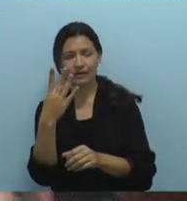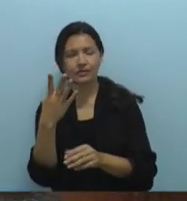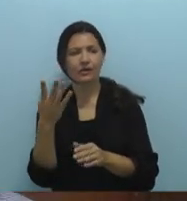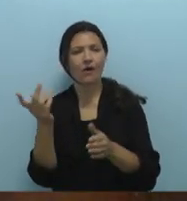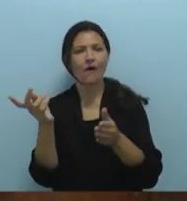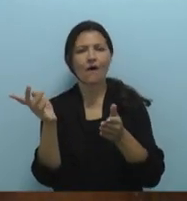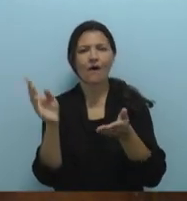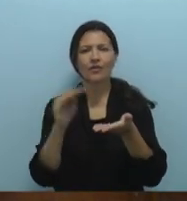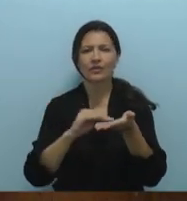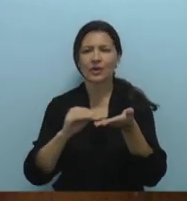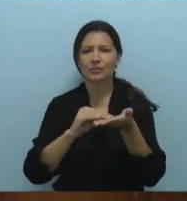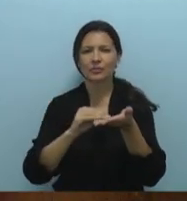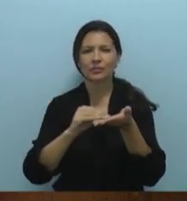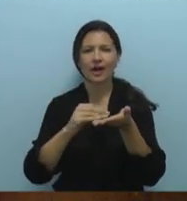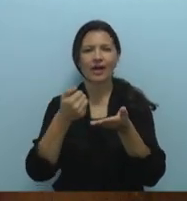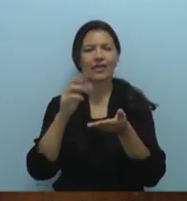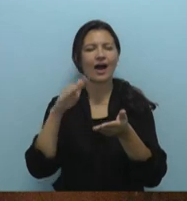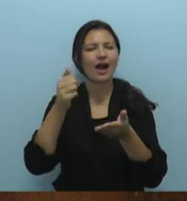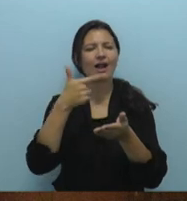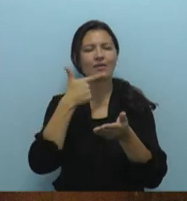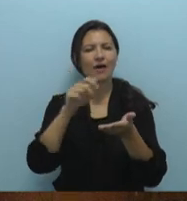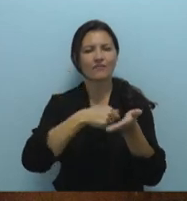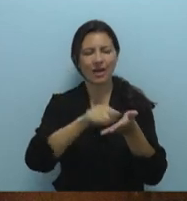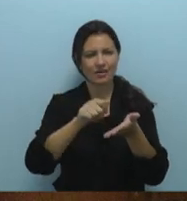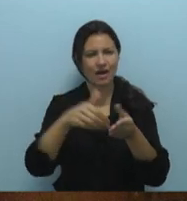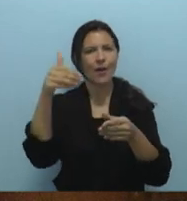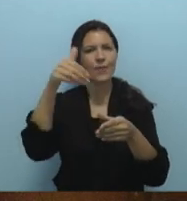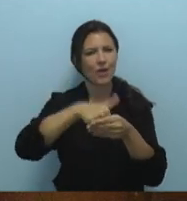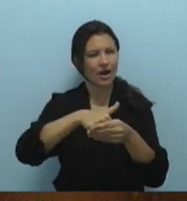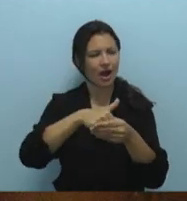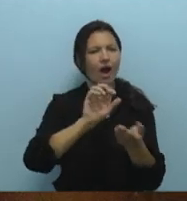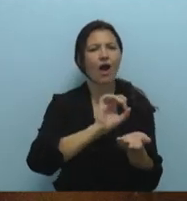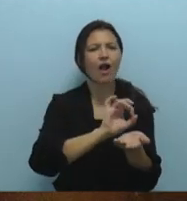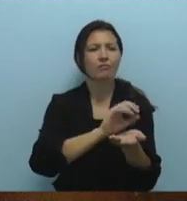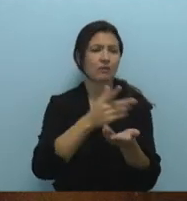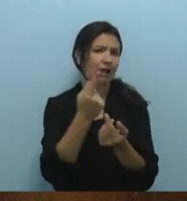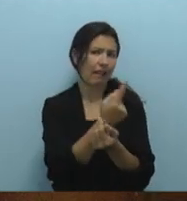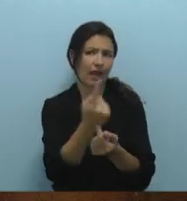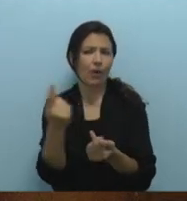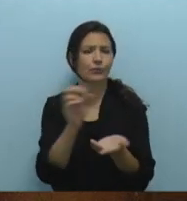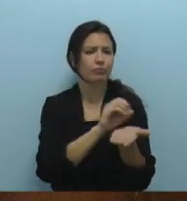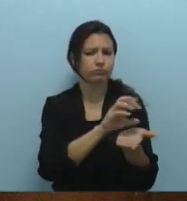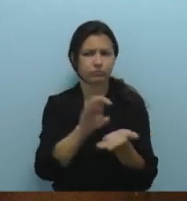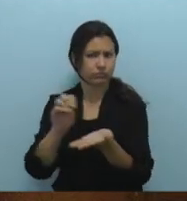diputada Armas de Lavi. Me resta por decirles a sus destinos.